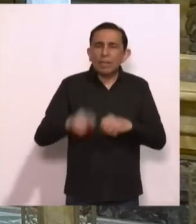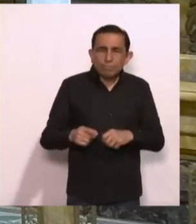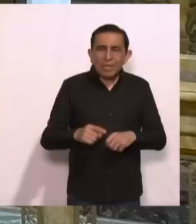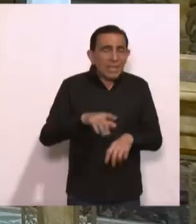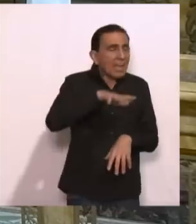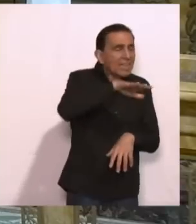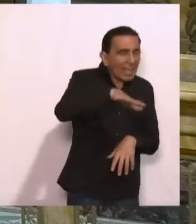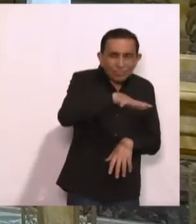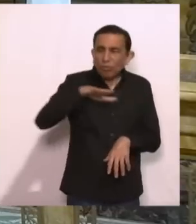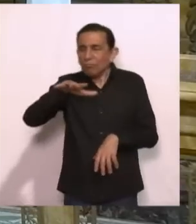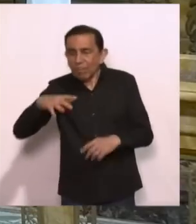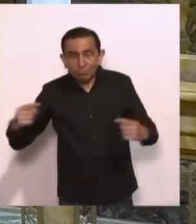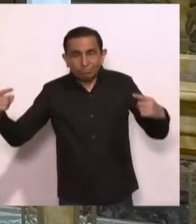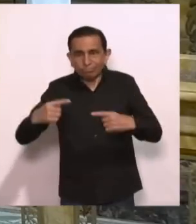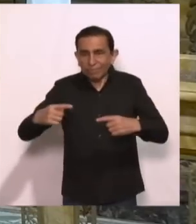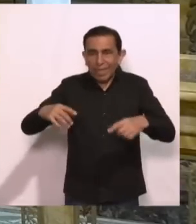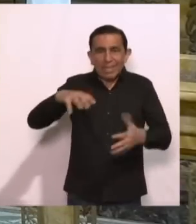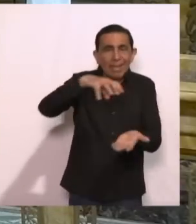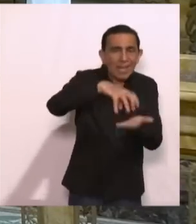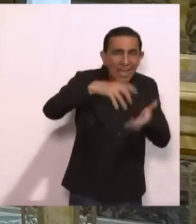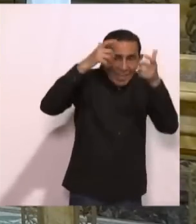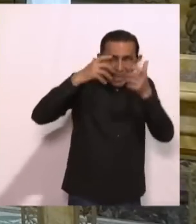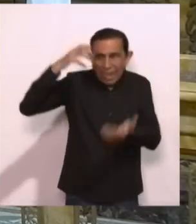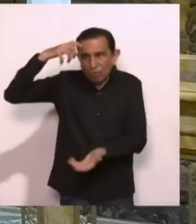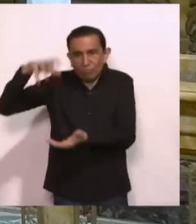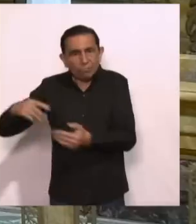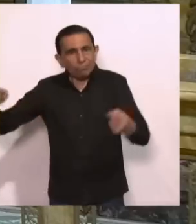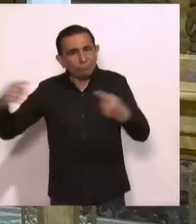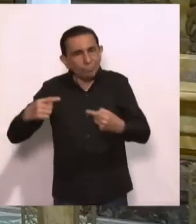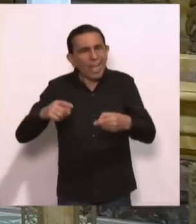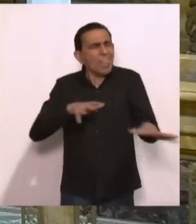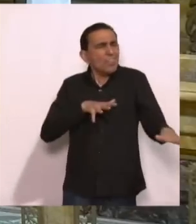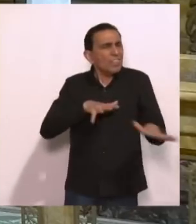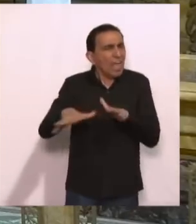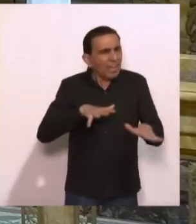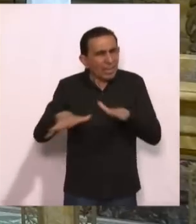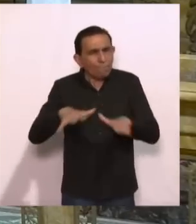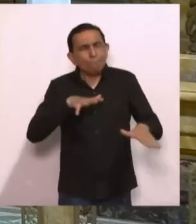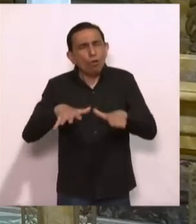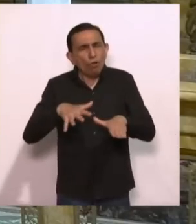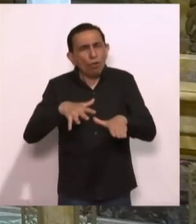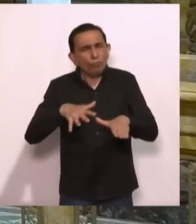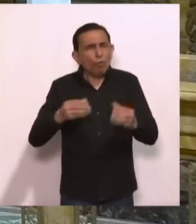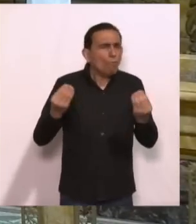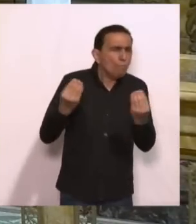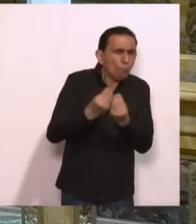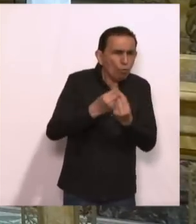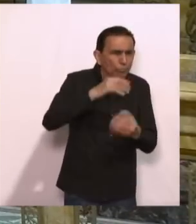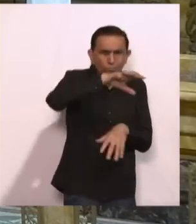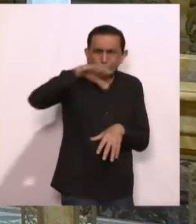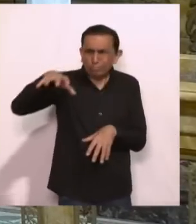contra nación y reino contra reino. Habrá grandes terremotos, peste y hambre en muchas